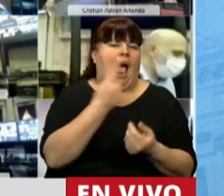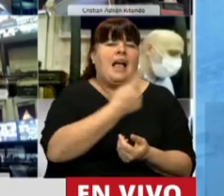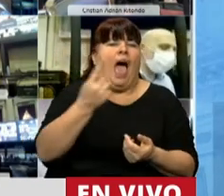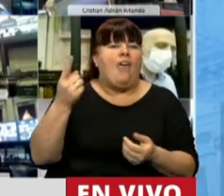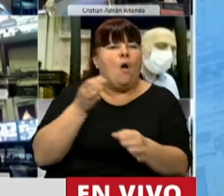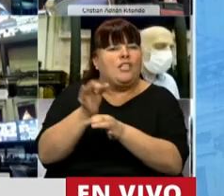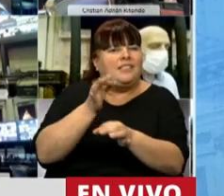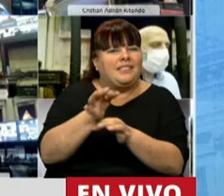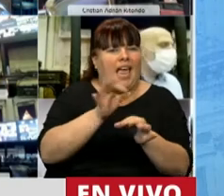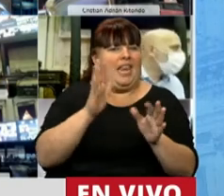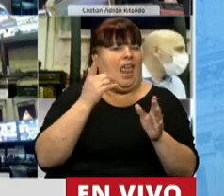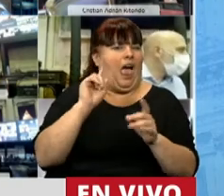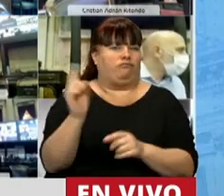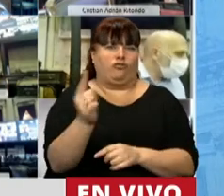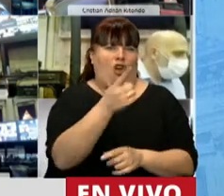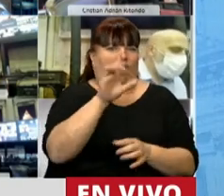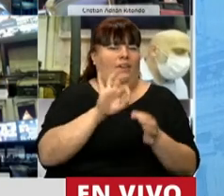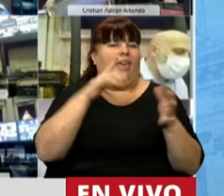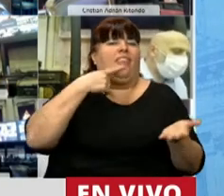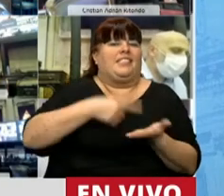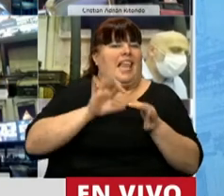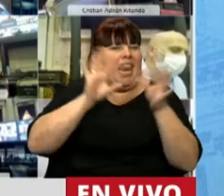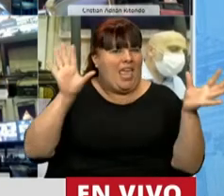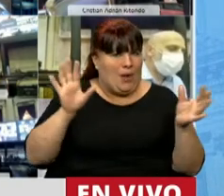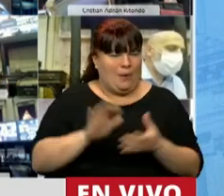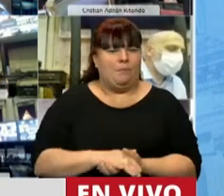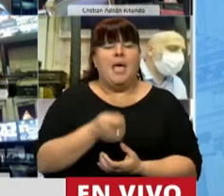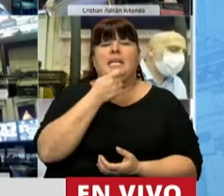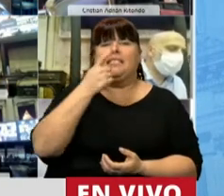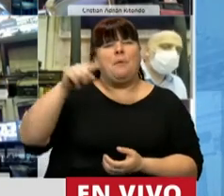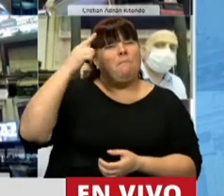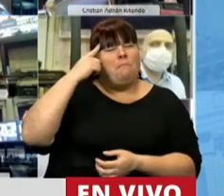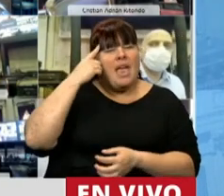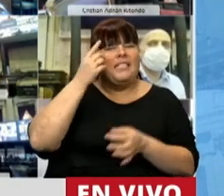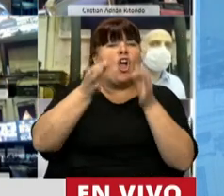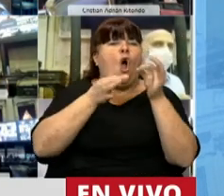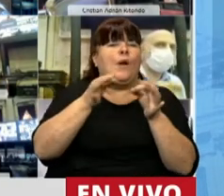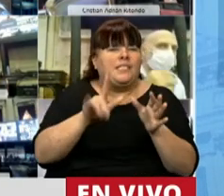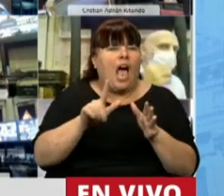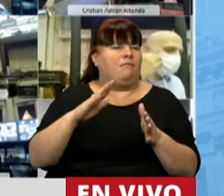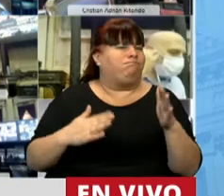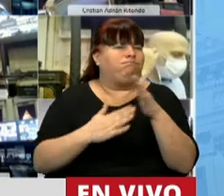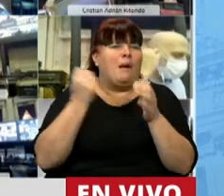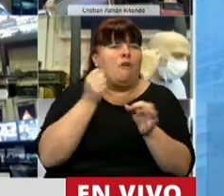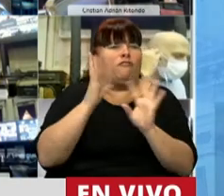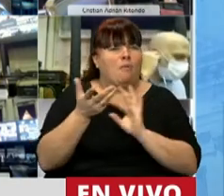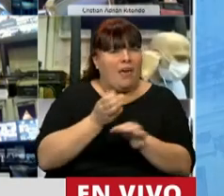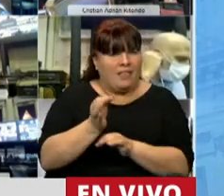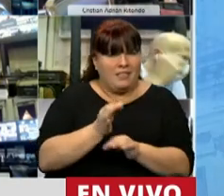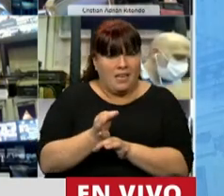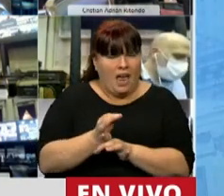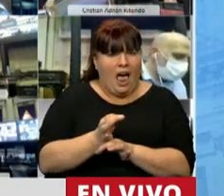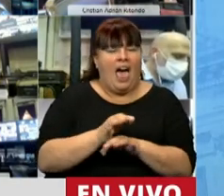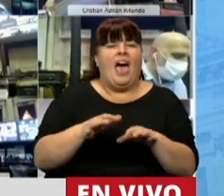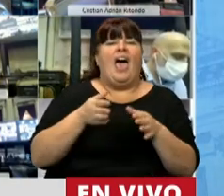prácticas pedagógicas emancipadoras, presidente. En cambio, si pensamos que el diálogo debe ser el fundamento de toda pedagogía,